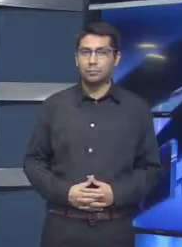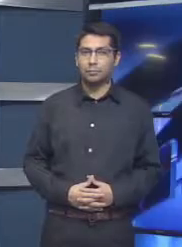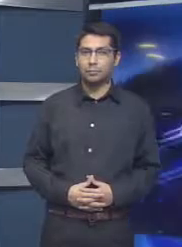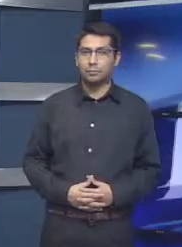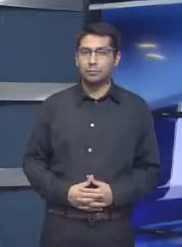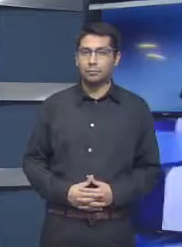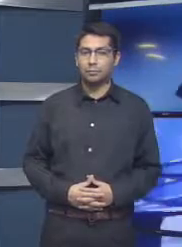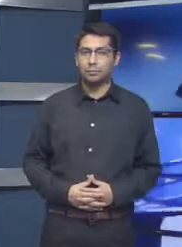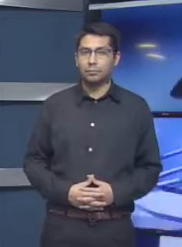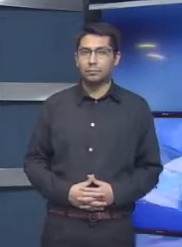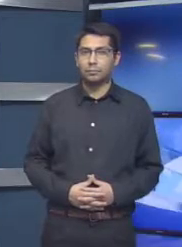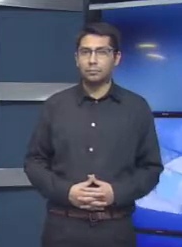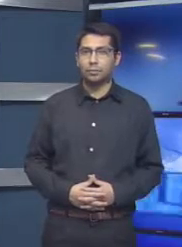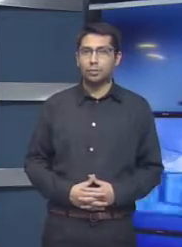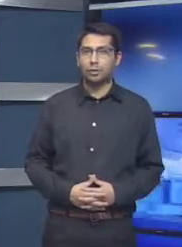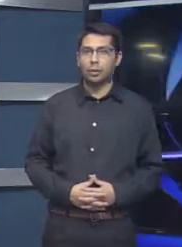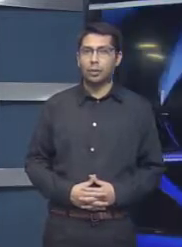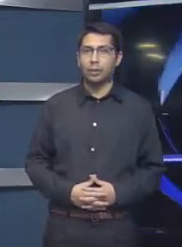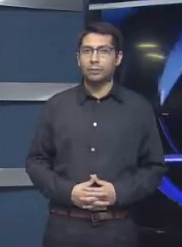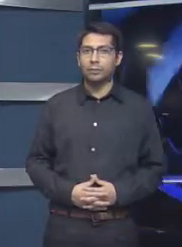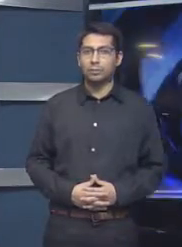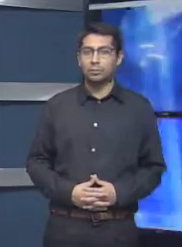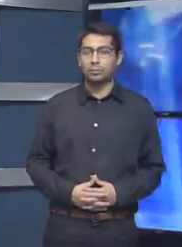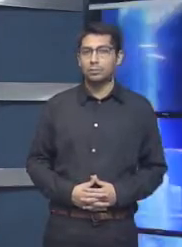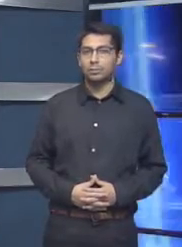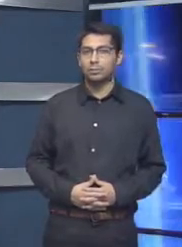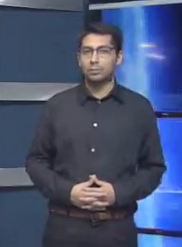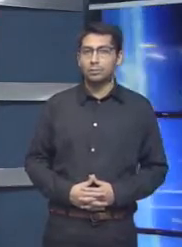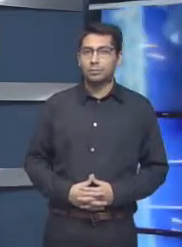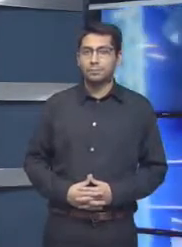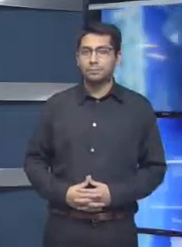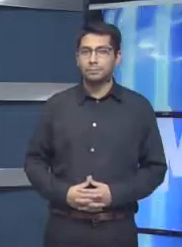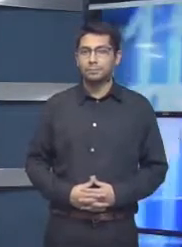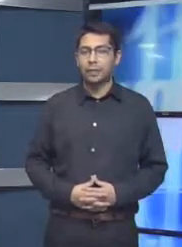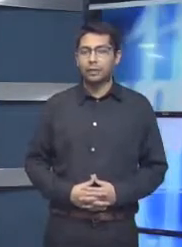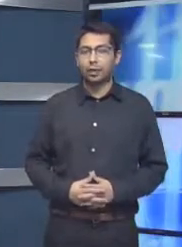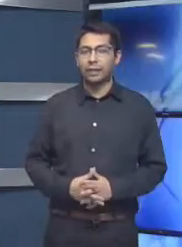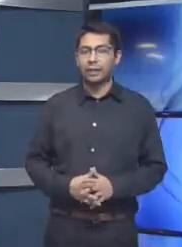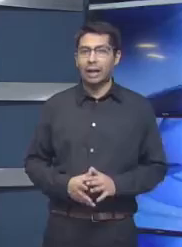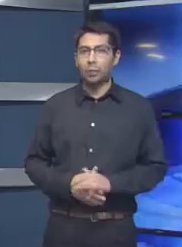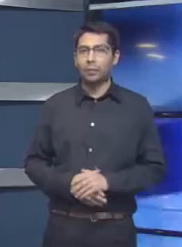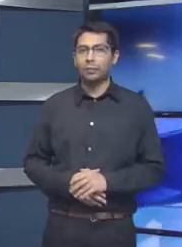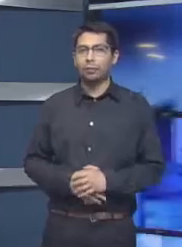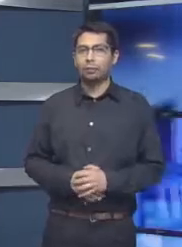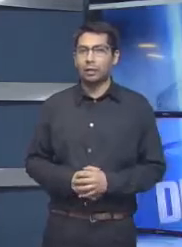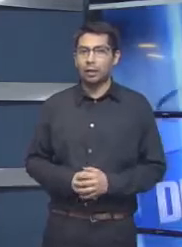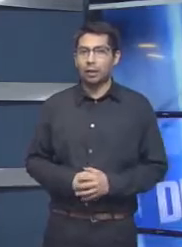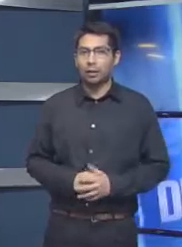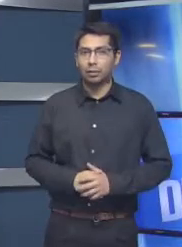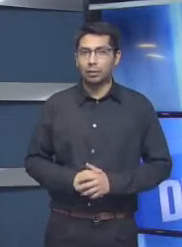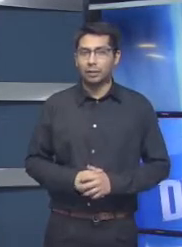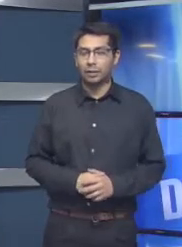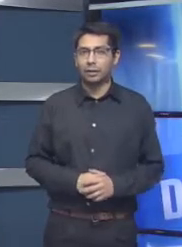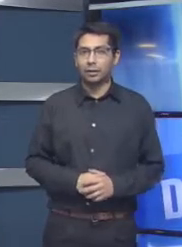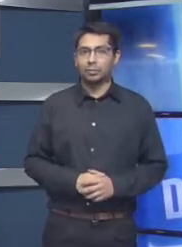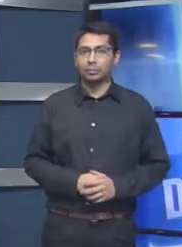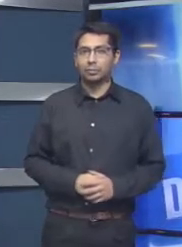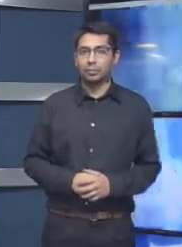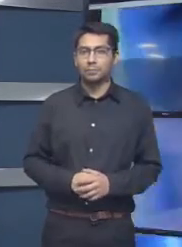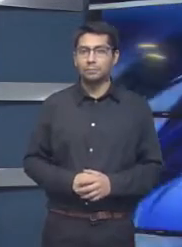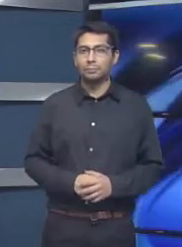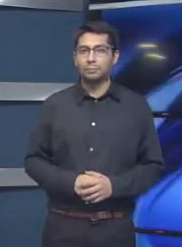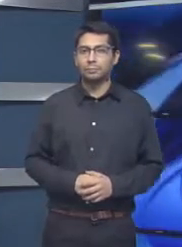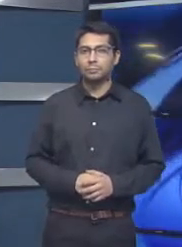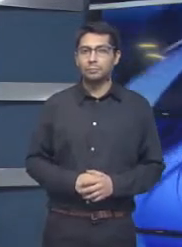más a la provincia. ¿Y esto genera aumentos? Bueno, ¿cómo? ¿Esto genera aumentos en los materiales de la